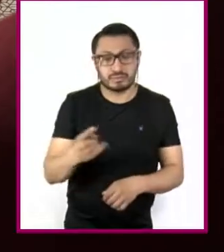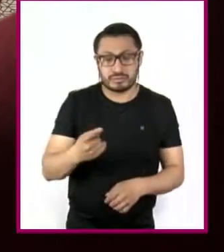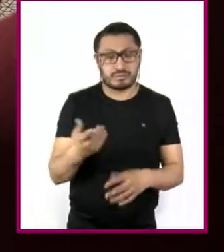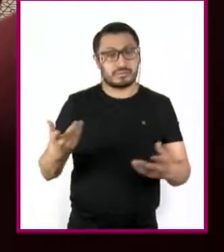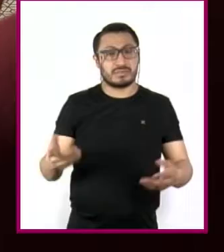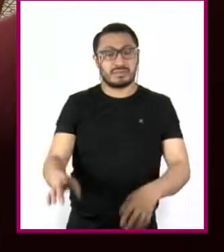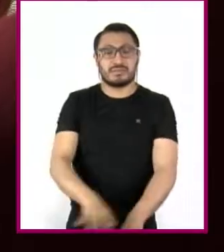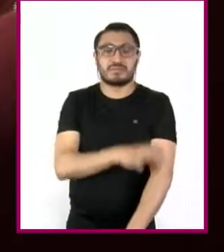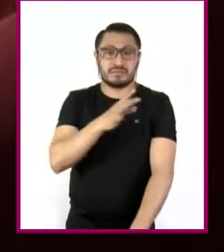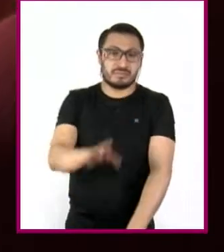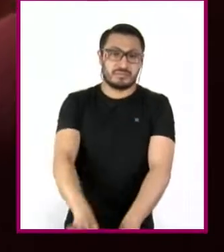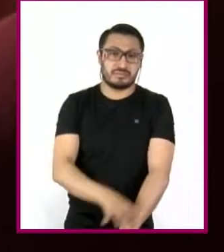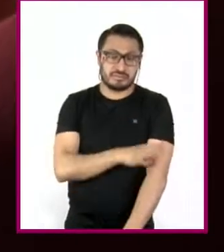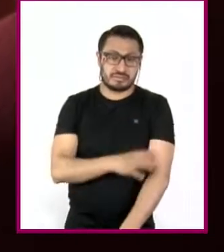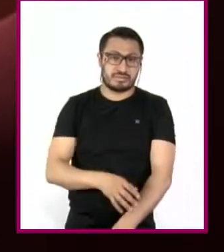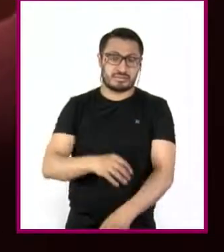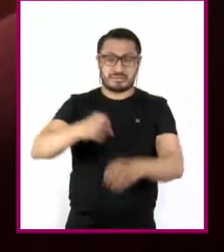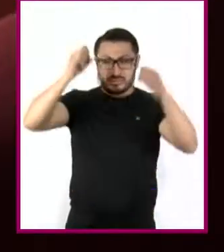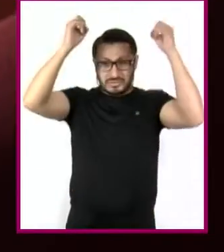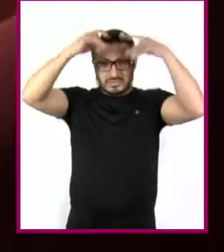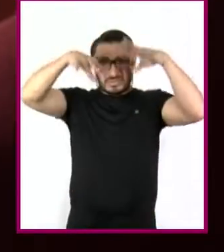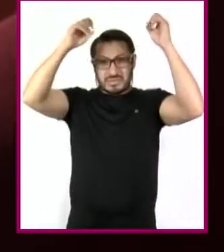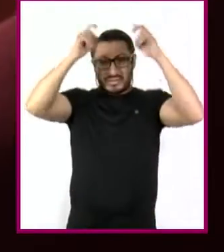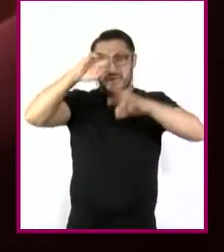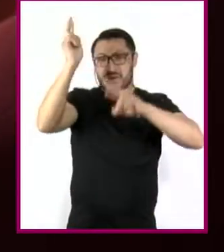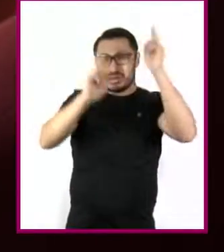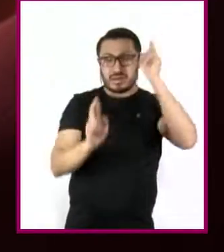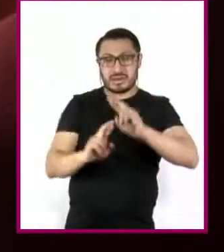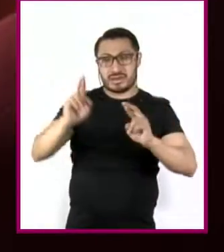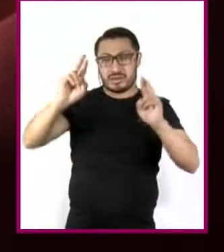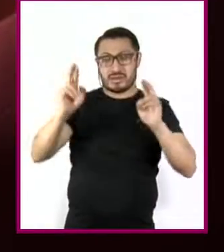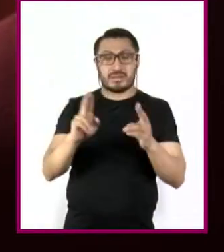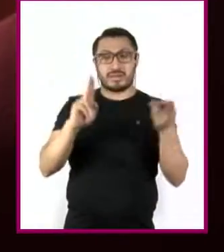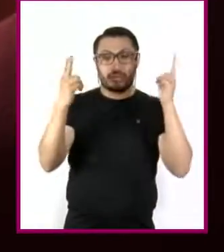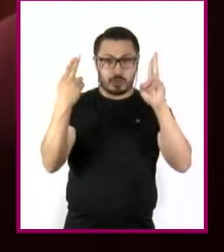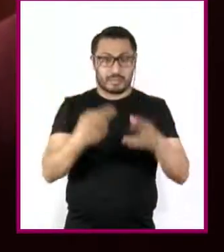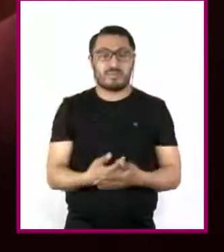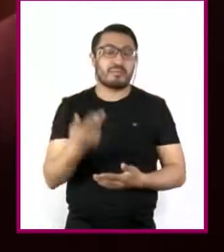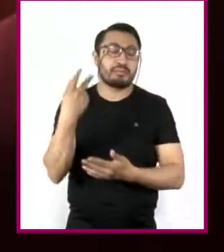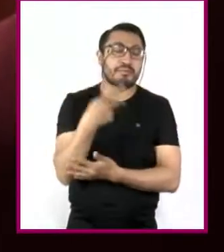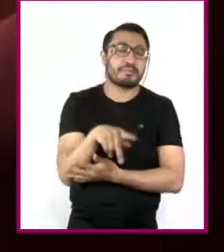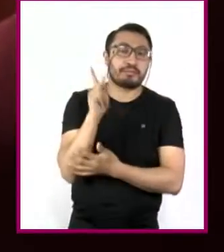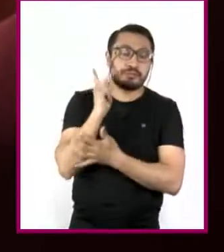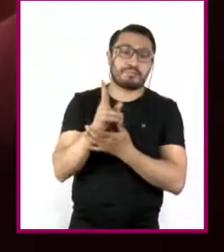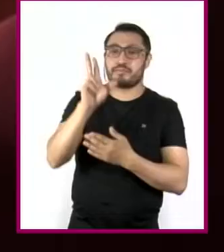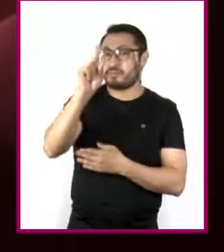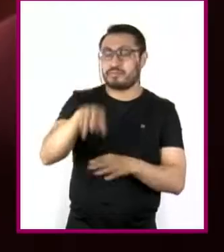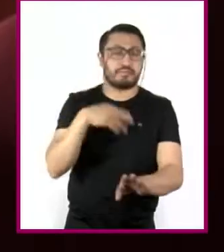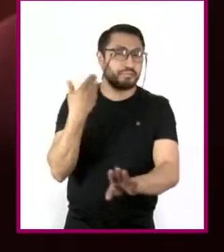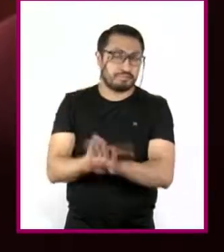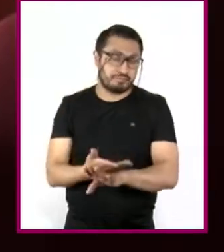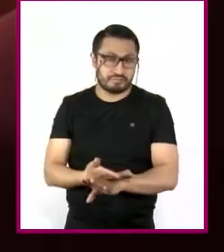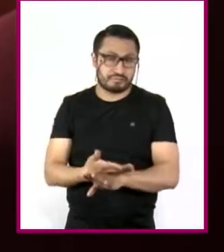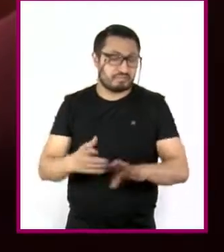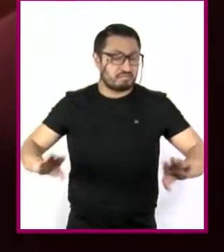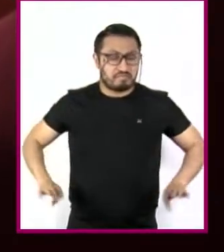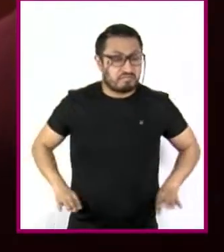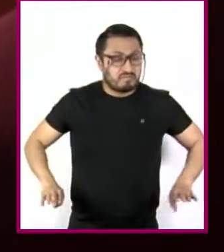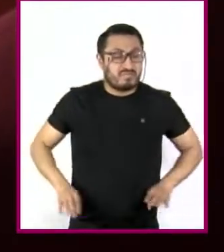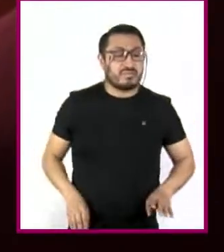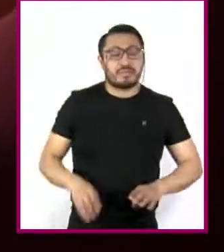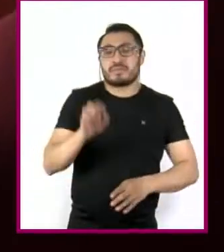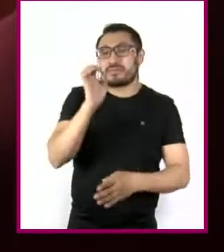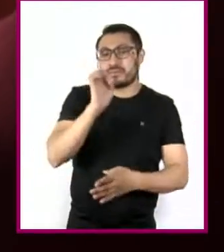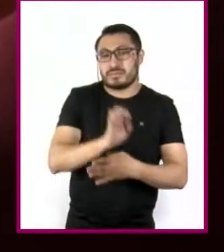por la energía en la que llegan ahí los rayos cósmicos. Sin embargo, no afectan la composición, o sea, es